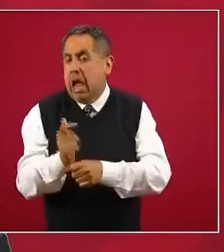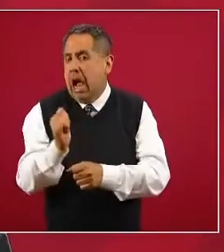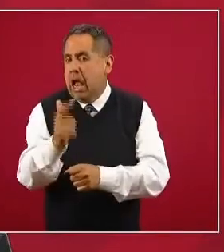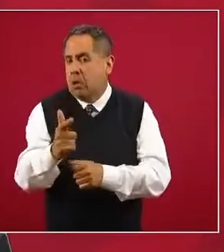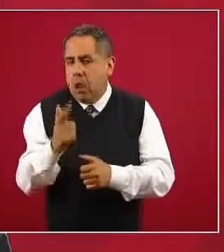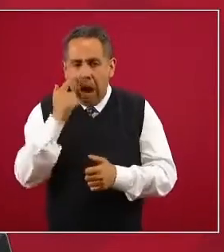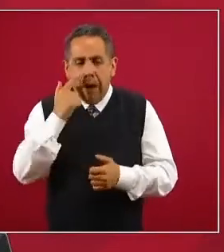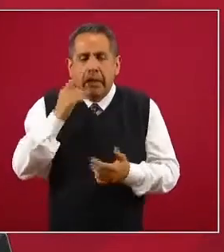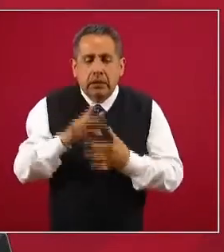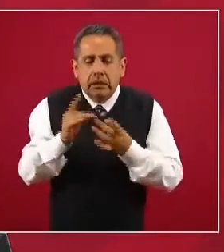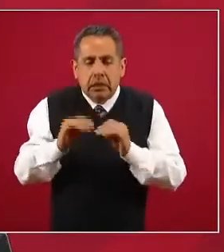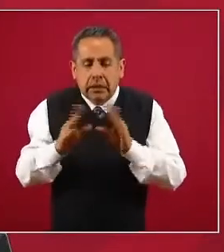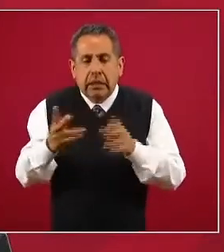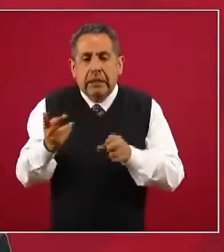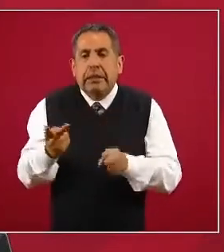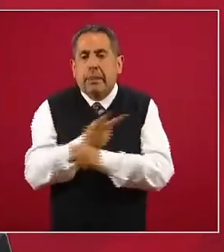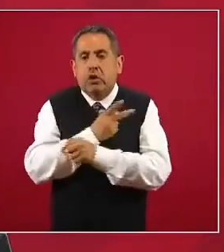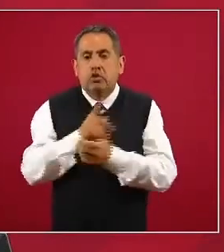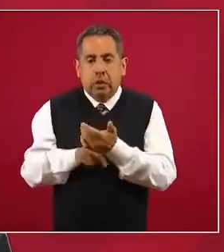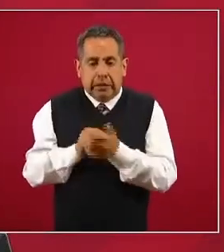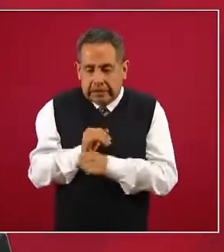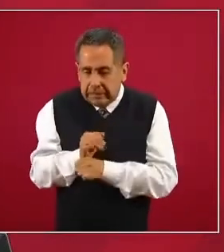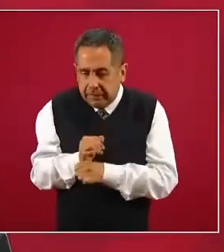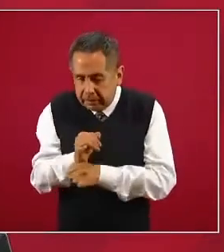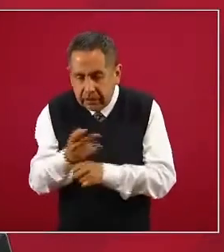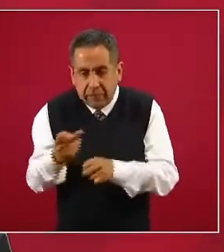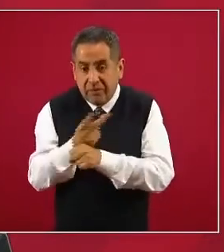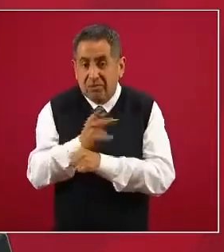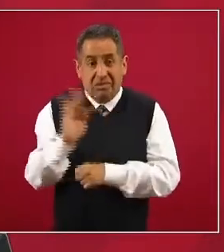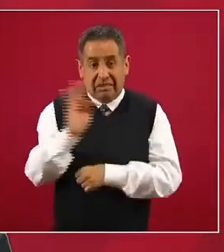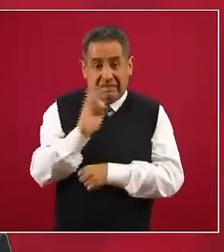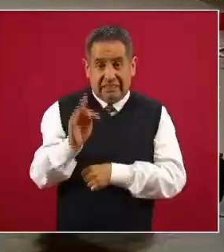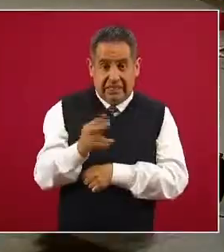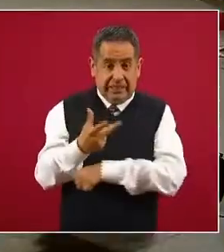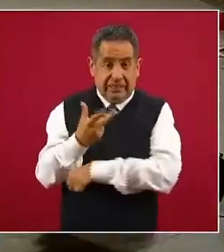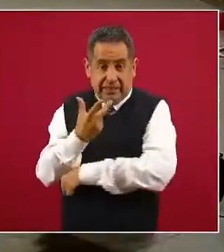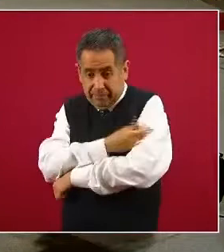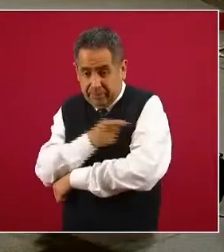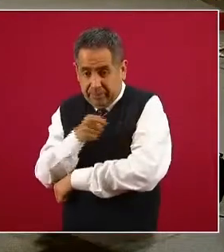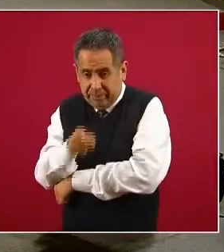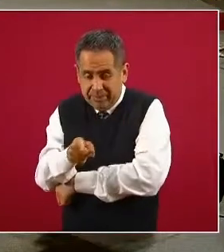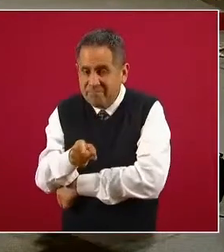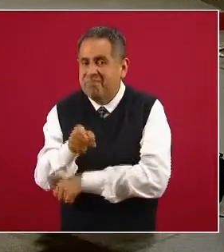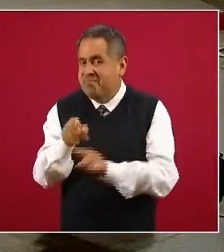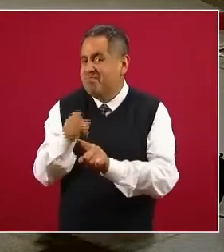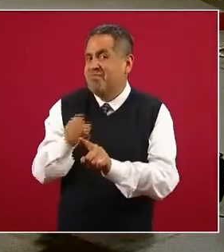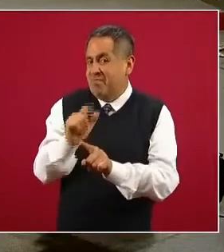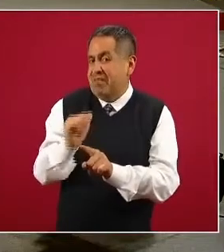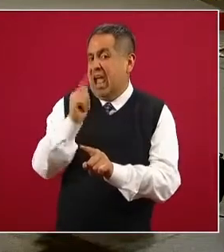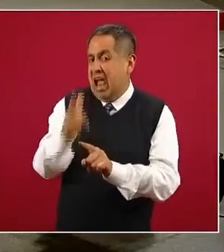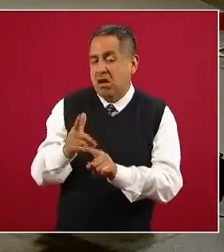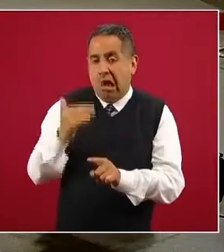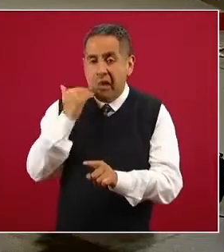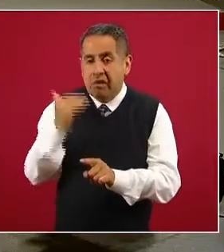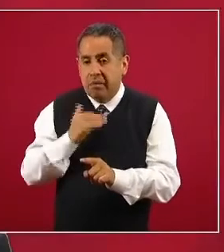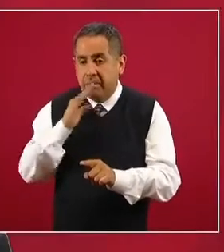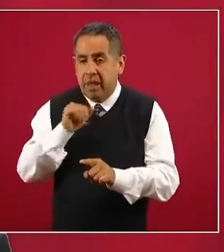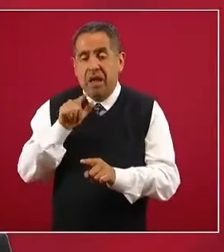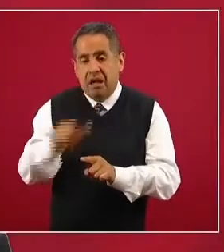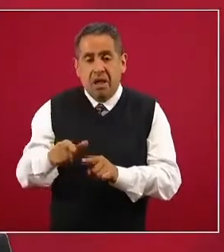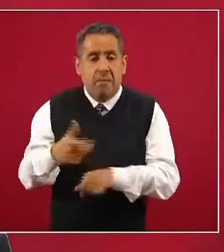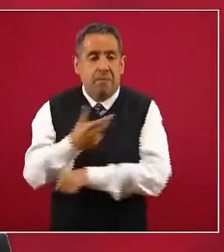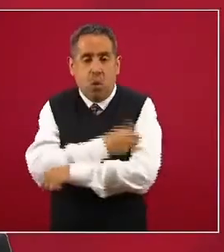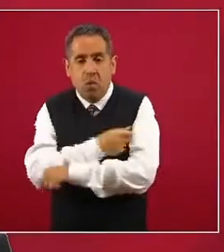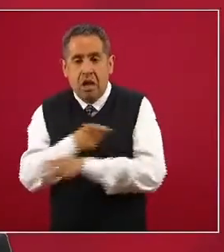dilucidar, esclarecer, averiguar, investigar si existe alguna relación entre haber sido inyectado con la